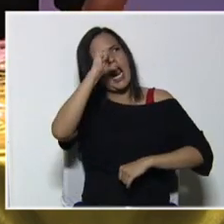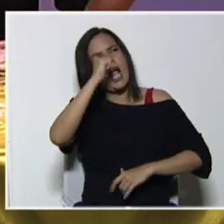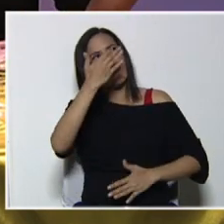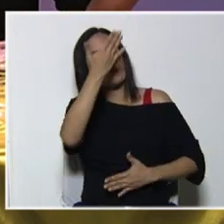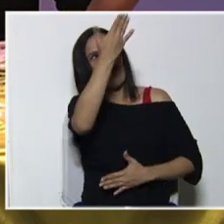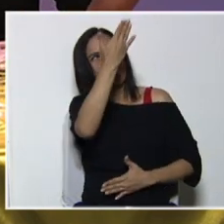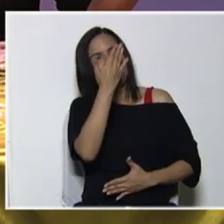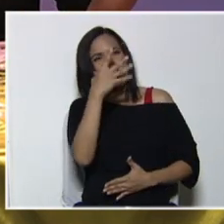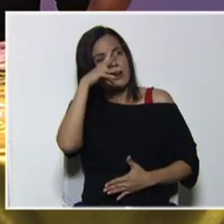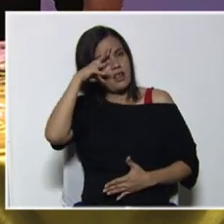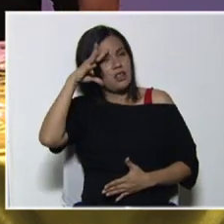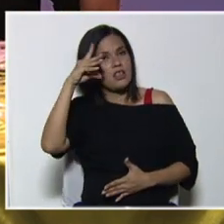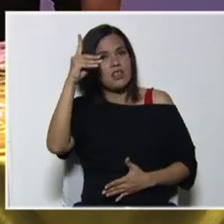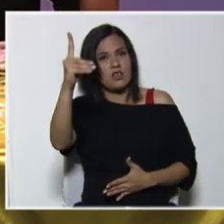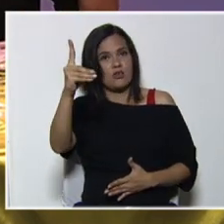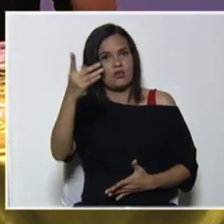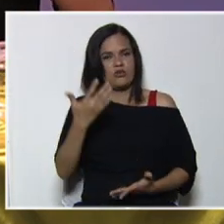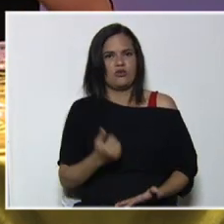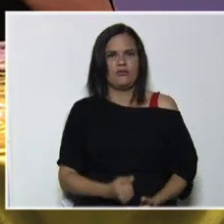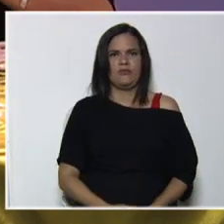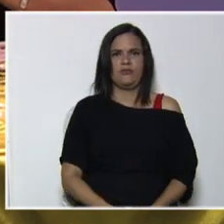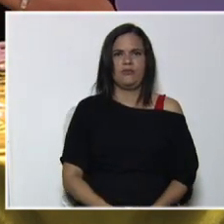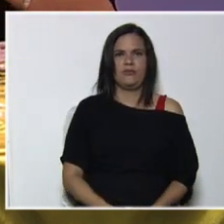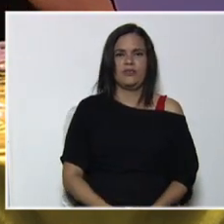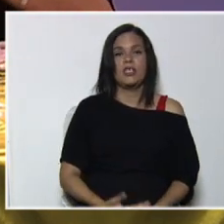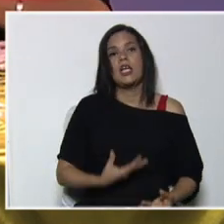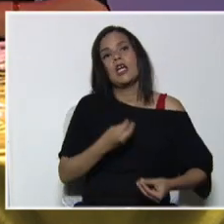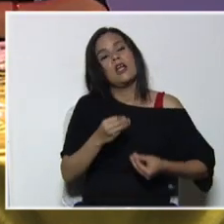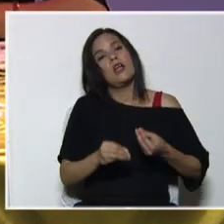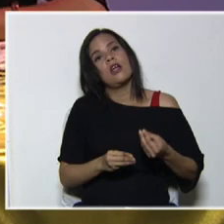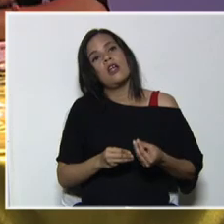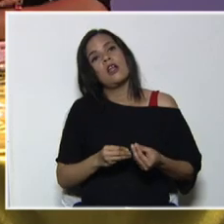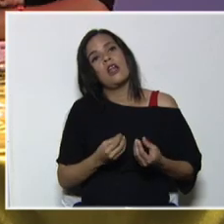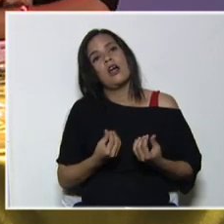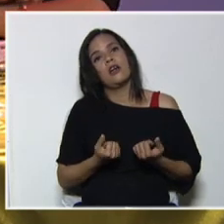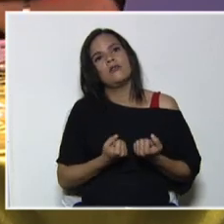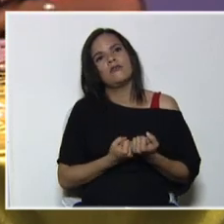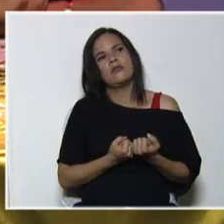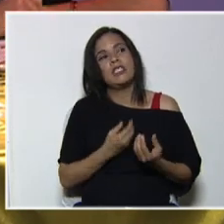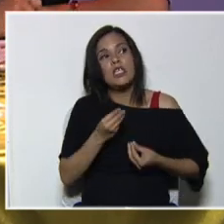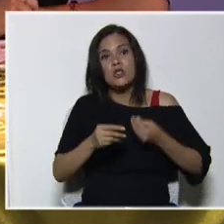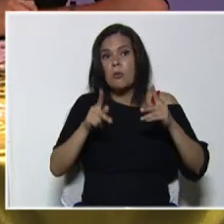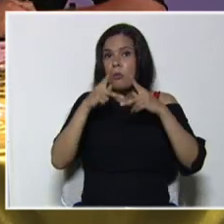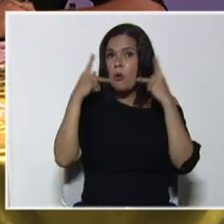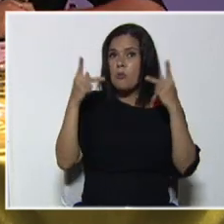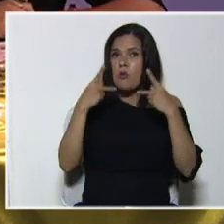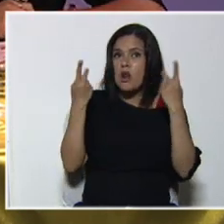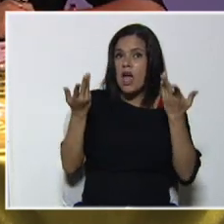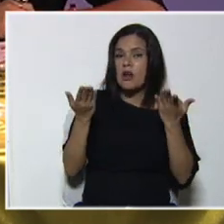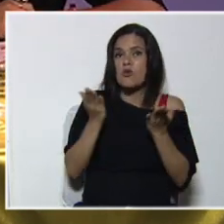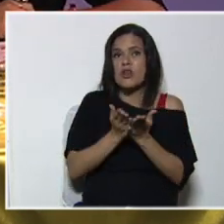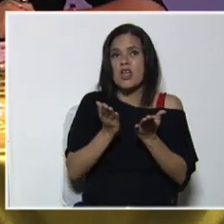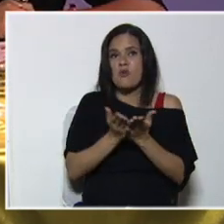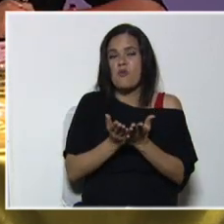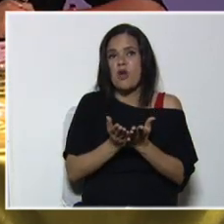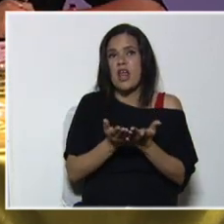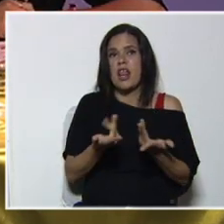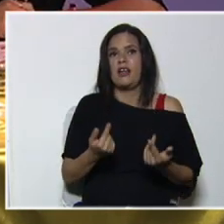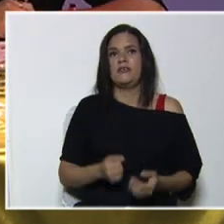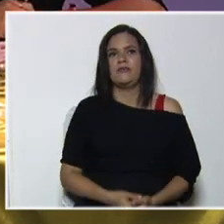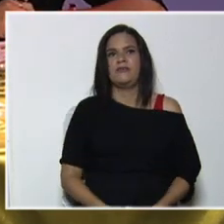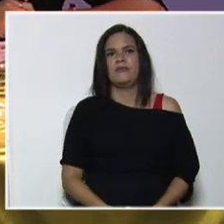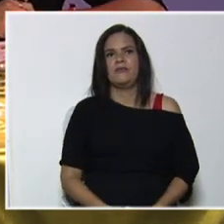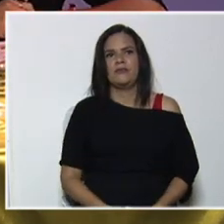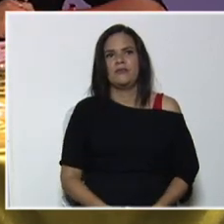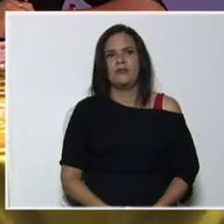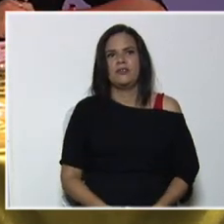que la popularizó la gran escuela tradicional de la Verde Clarita. A ver, de Clarita, que nos canta esa canción tan hermosa